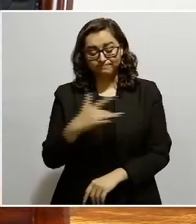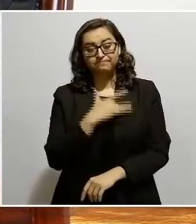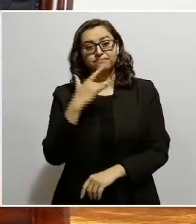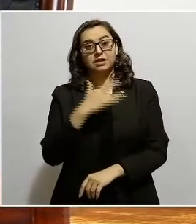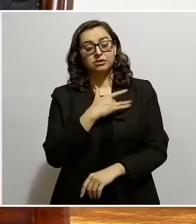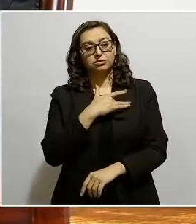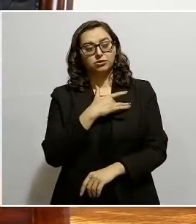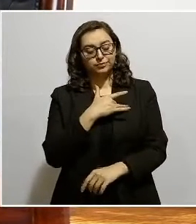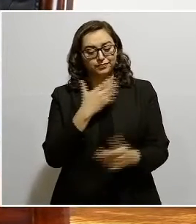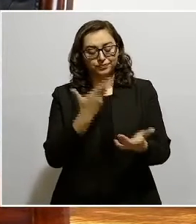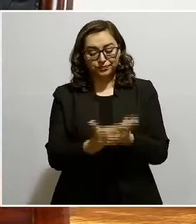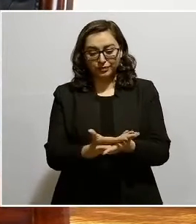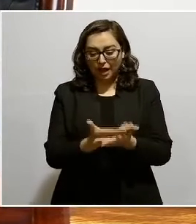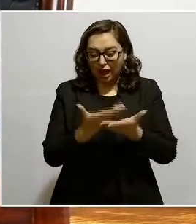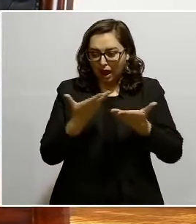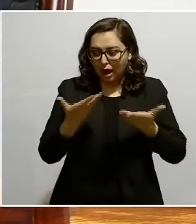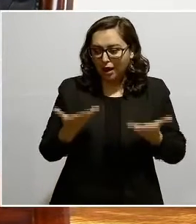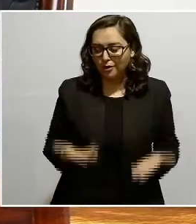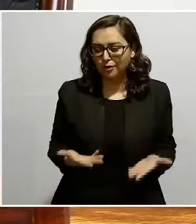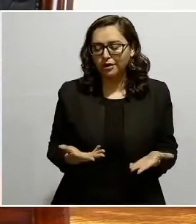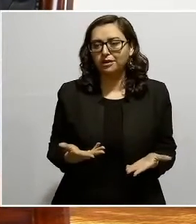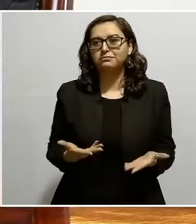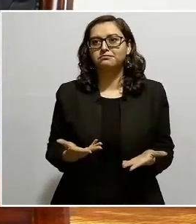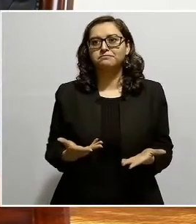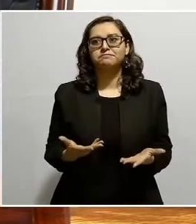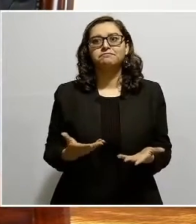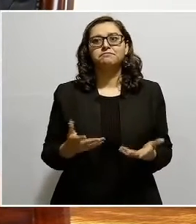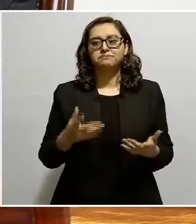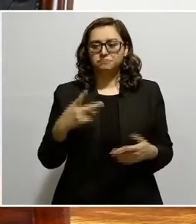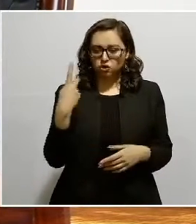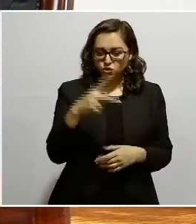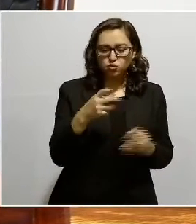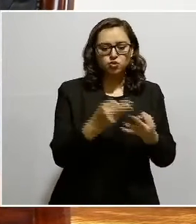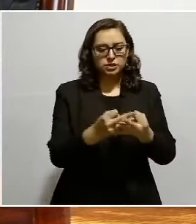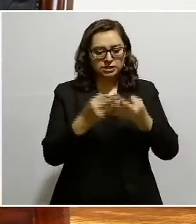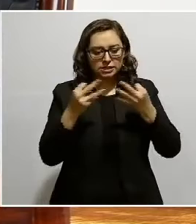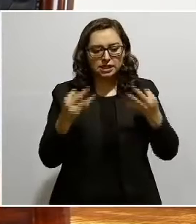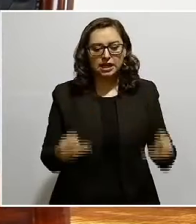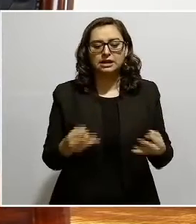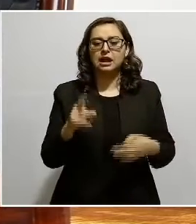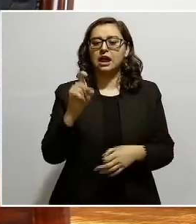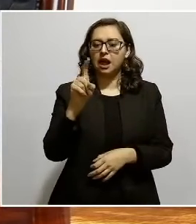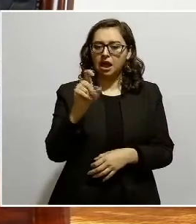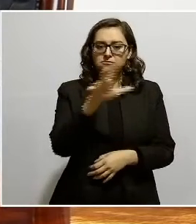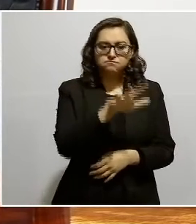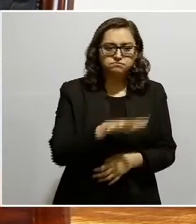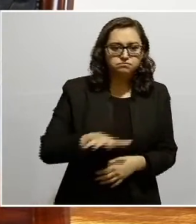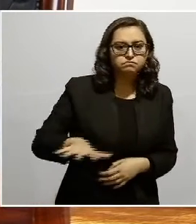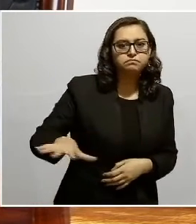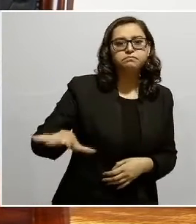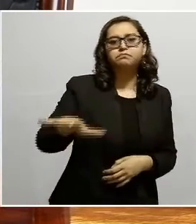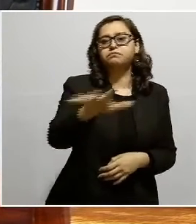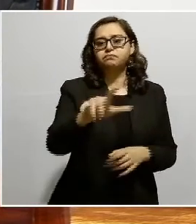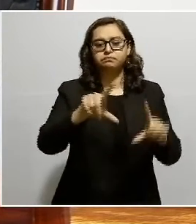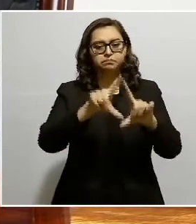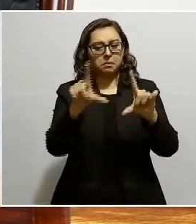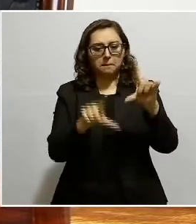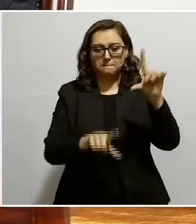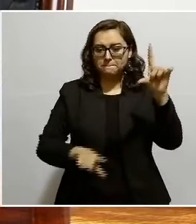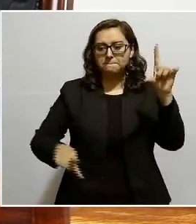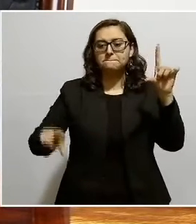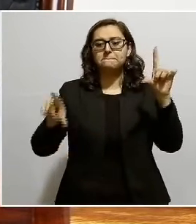se sentiría orgulloso de saber que en su tierra y en su agua y en todo el